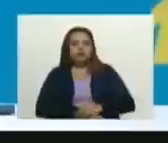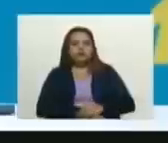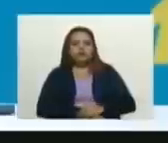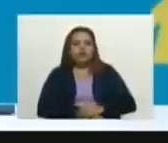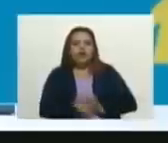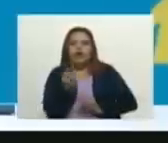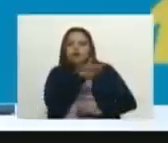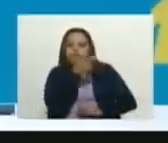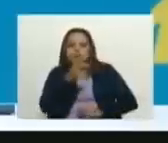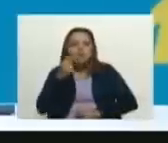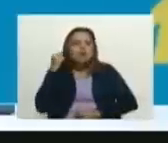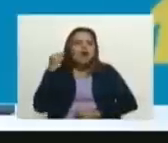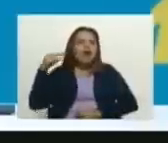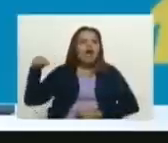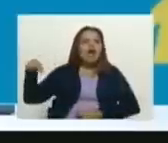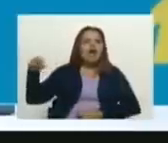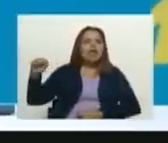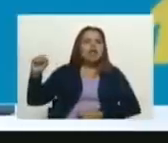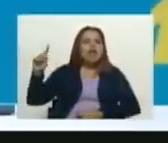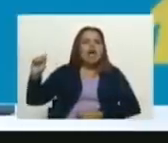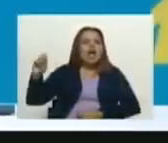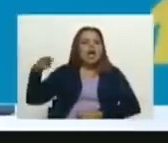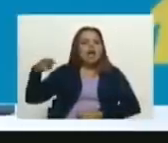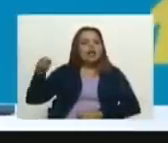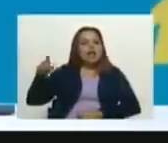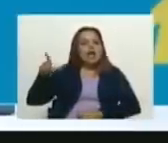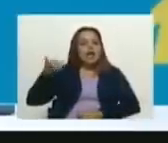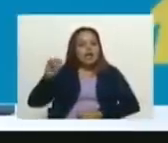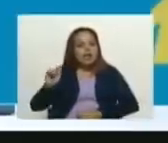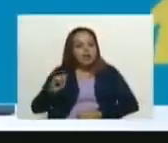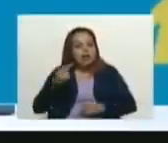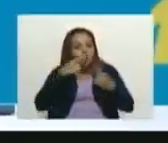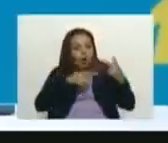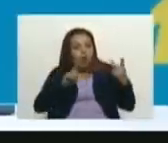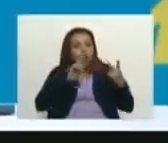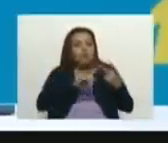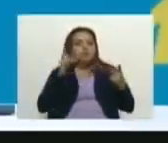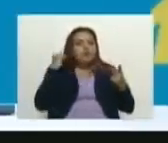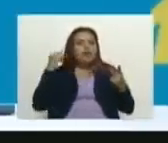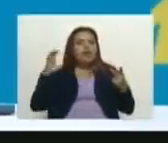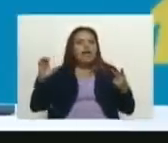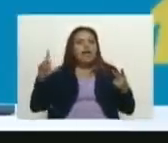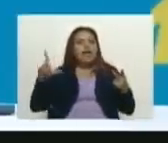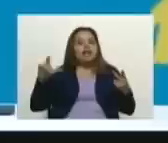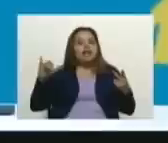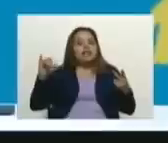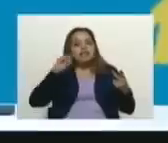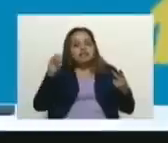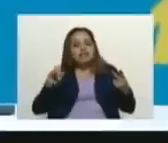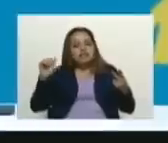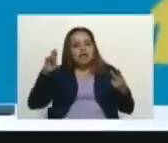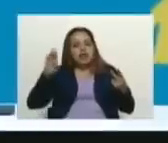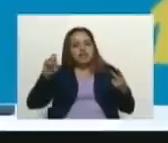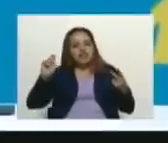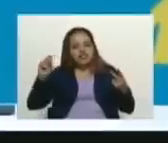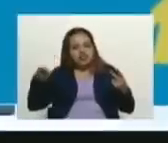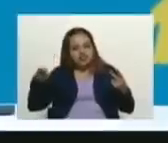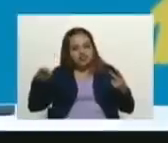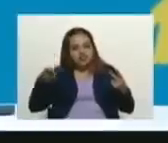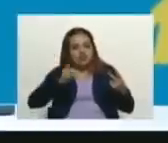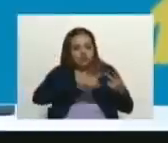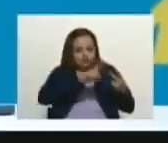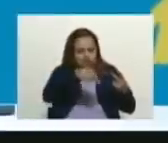busques a Natalia, que busques a Elizabeth Rivero, que está con ella también, ¿verdad, Natalia? Sí, es correcto,